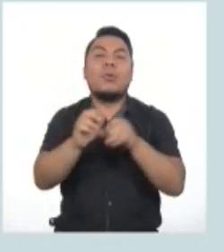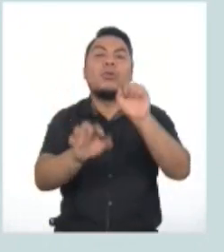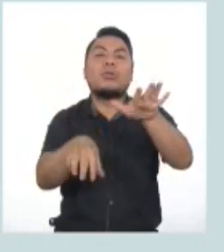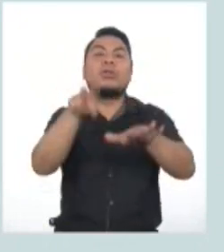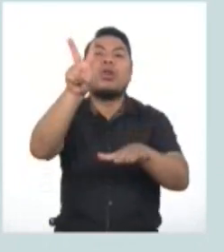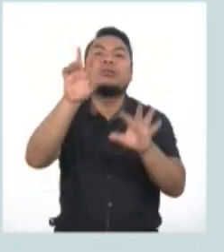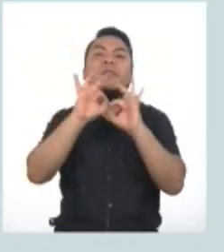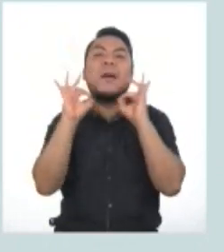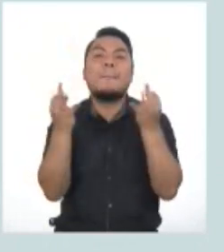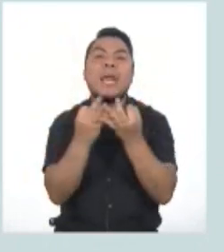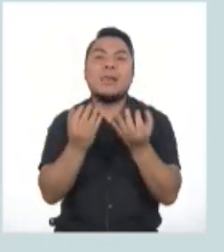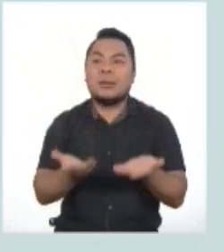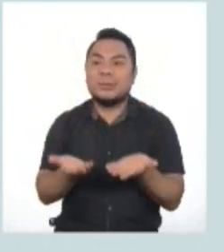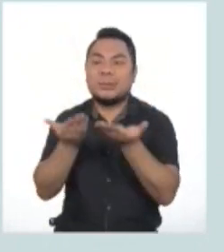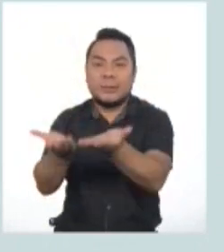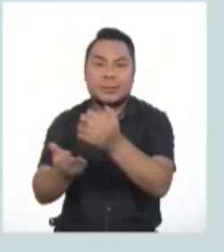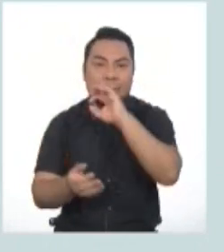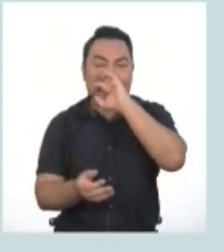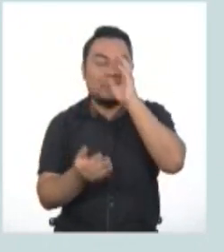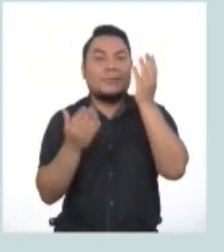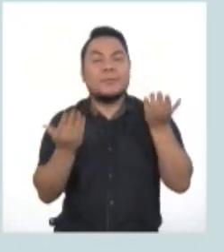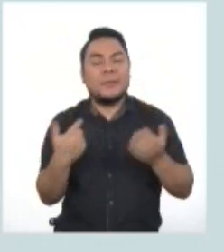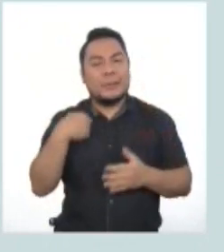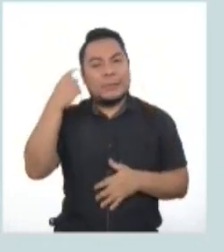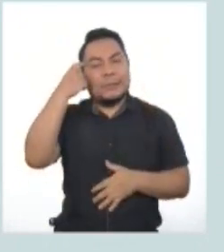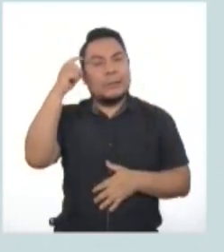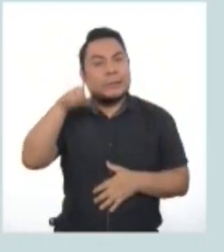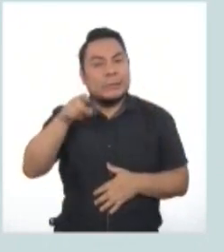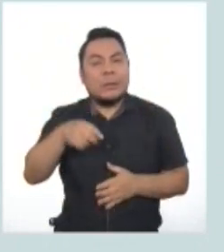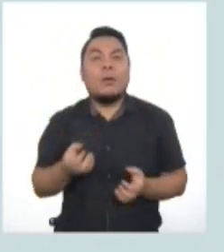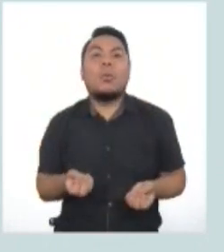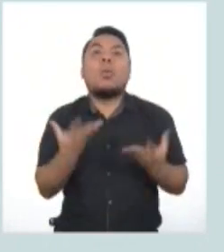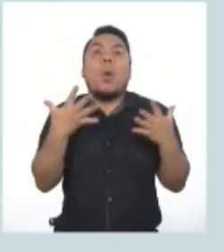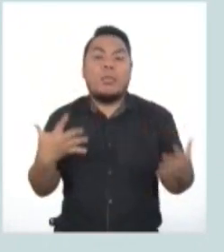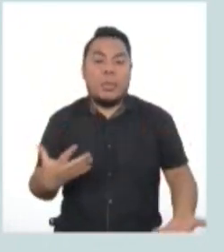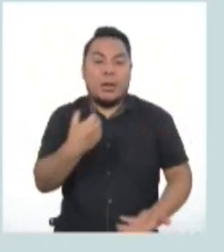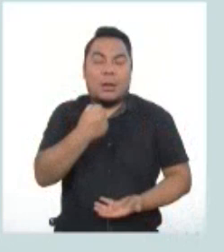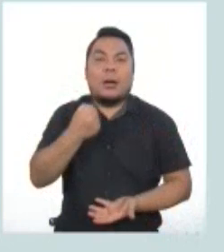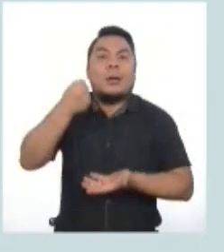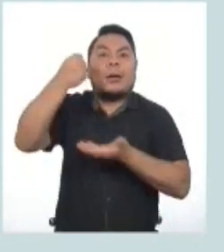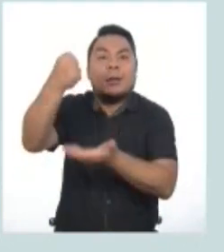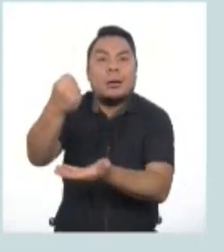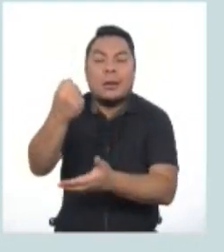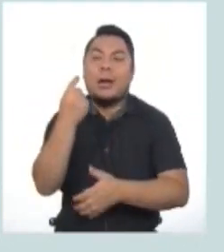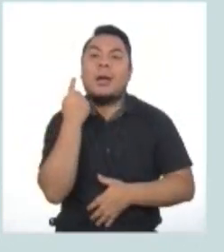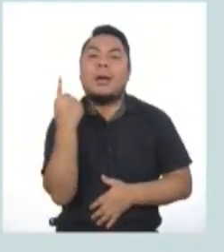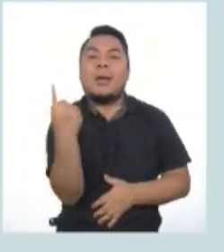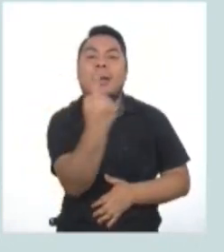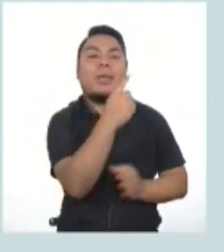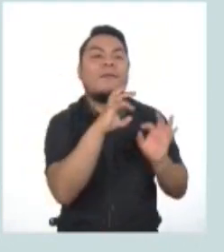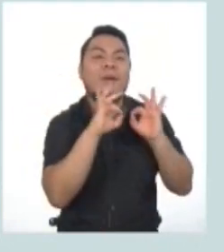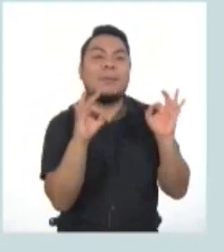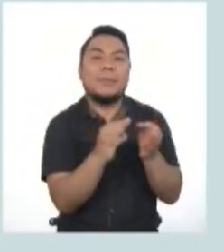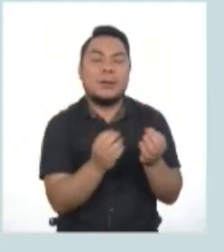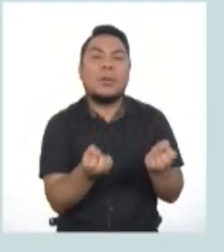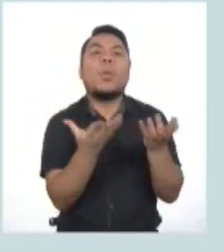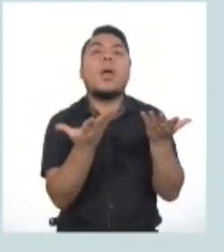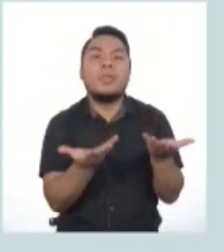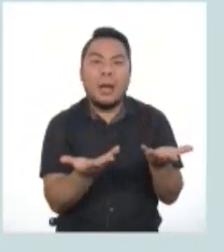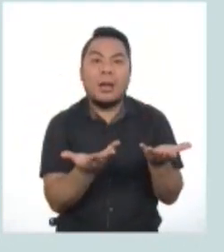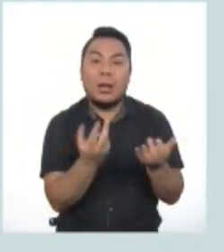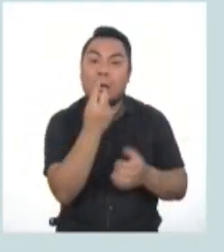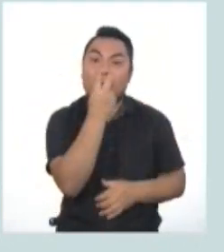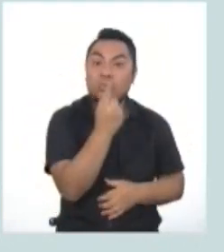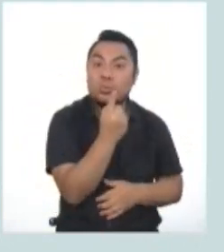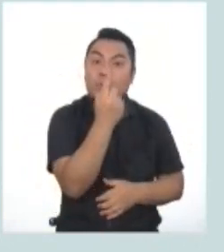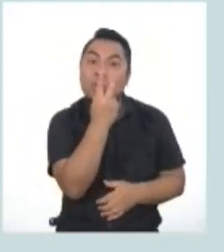comunidad. Por lo tanto, necesitamos saber cuántas canastas le tocará a cada familia. ¿Cómo